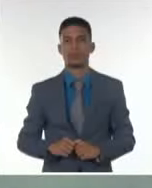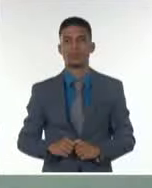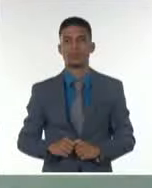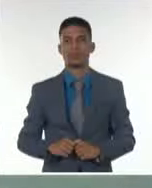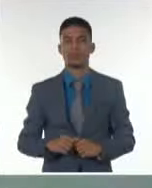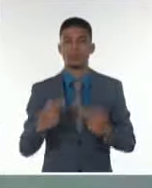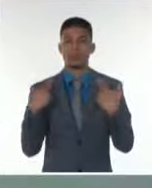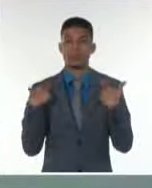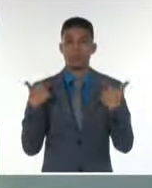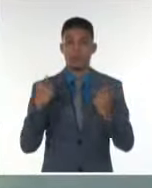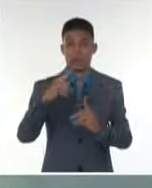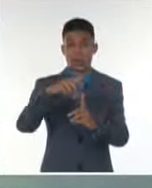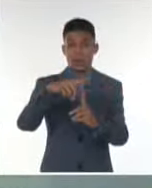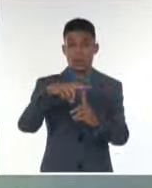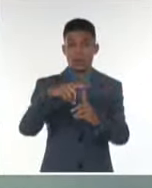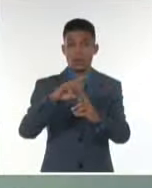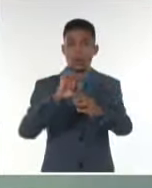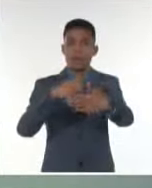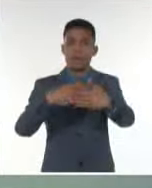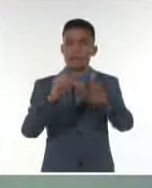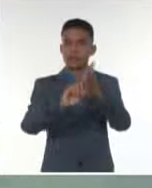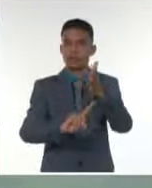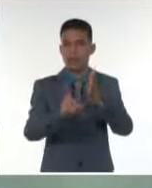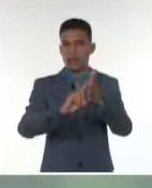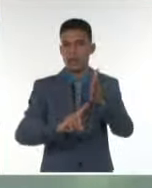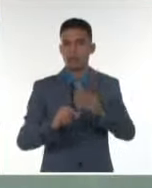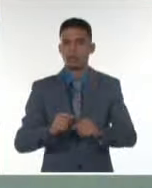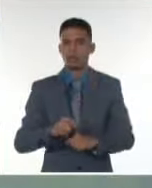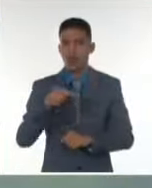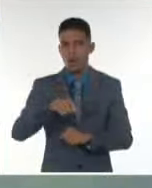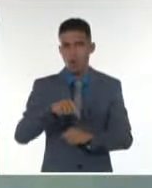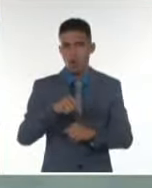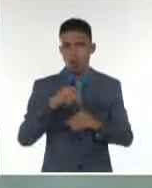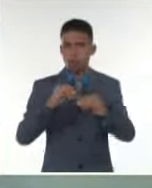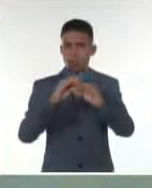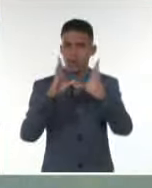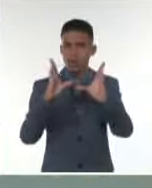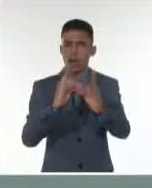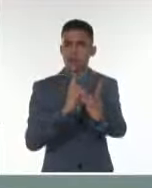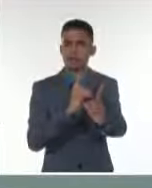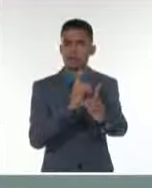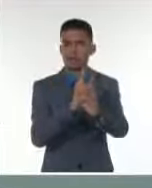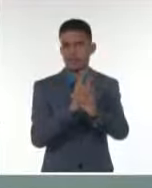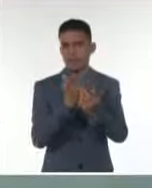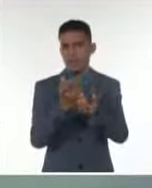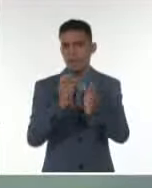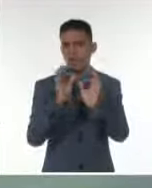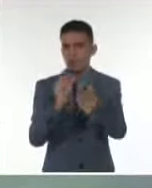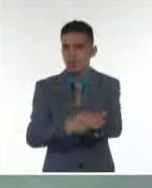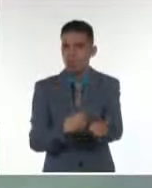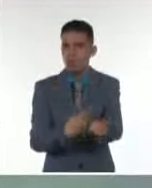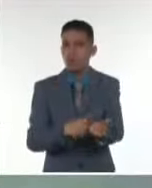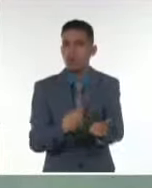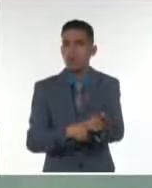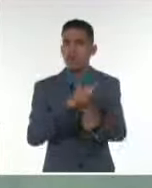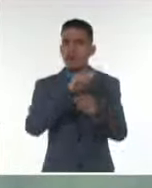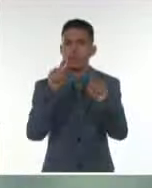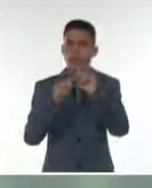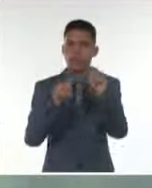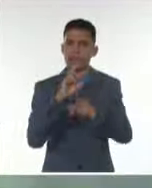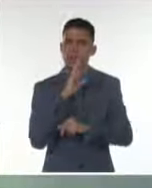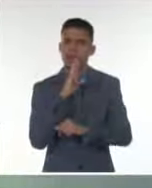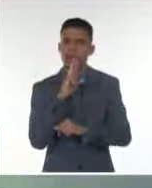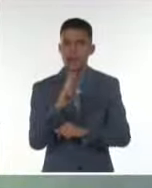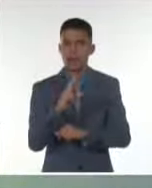El director técnico de la Unión Eléctrica, ingeniero Lázaro Guerra Hernández, ofreció detalles sobre la situación del sistema electroenergético nacional